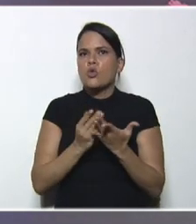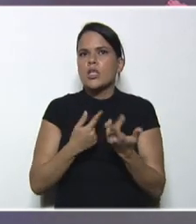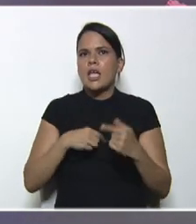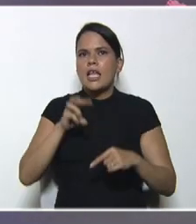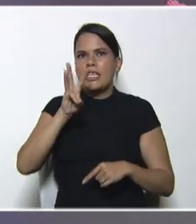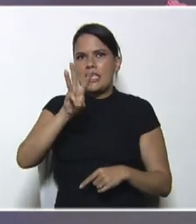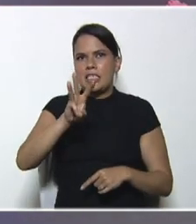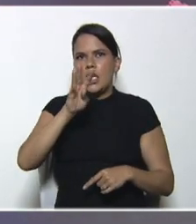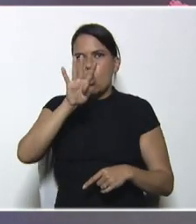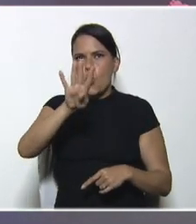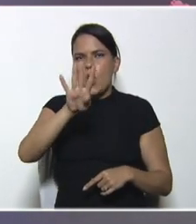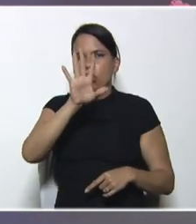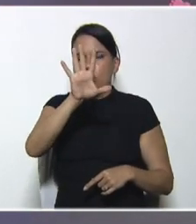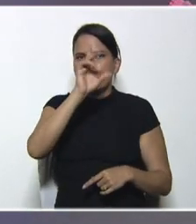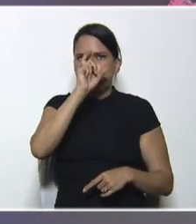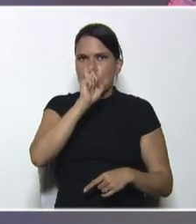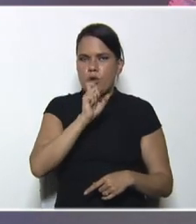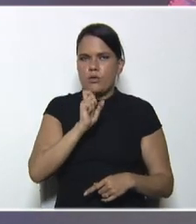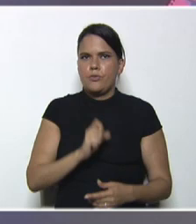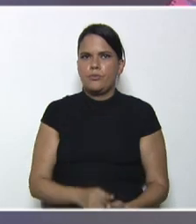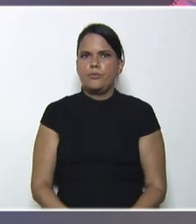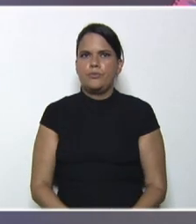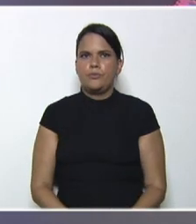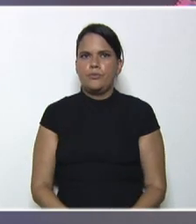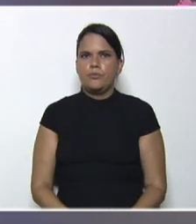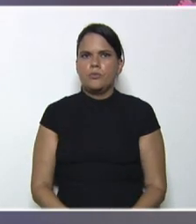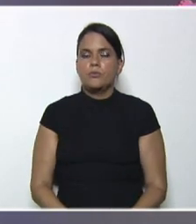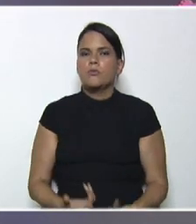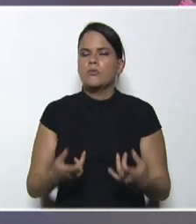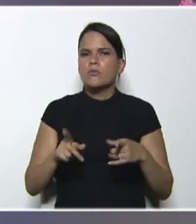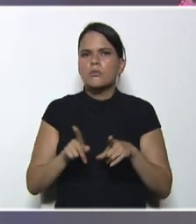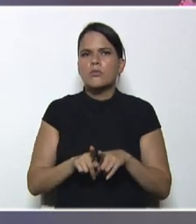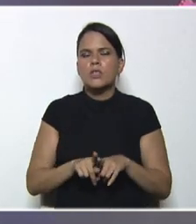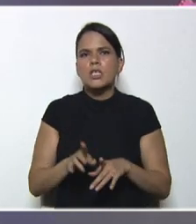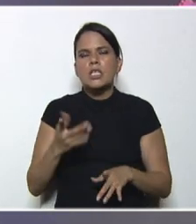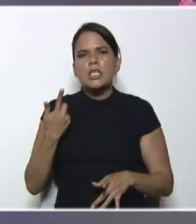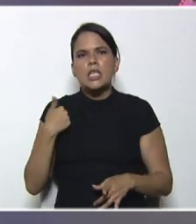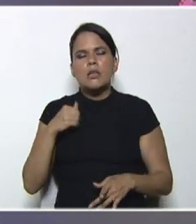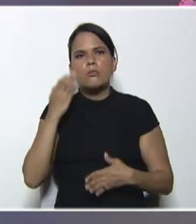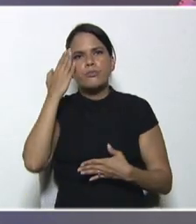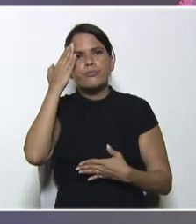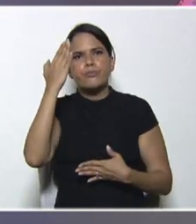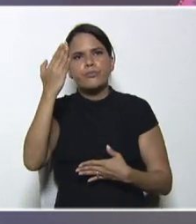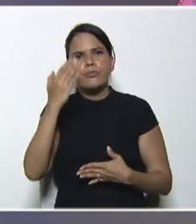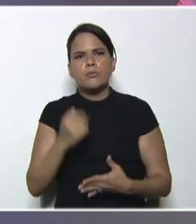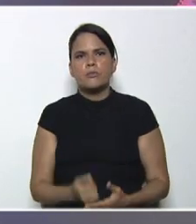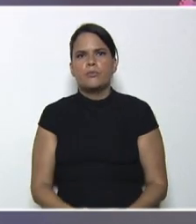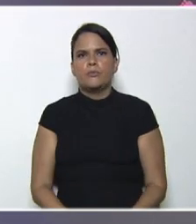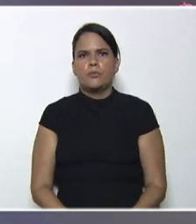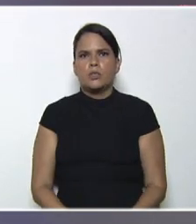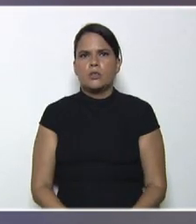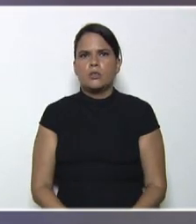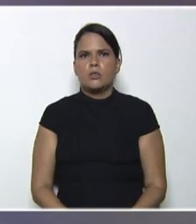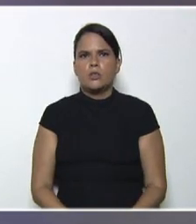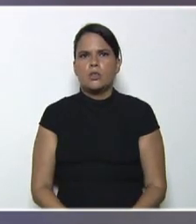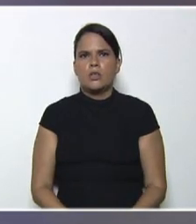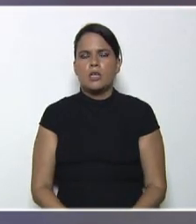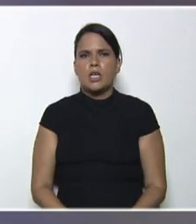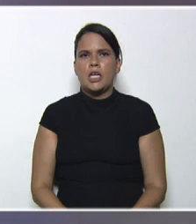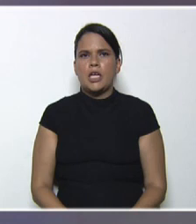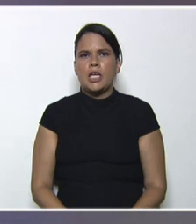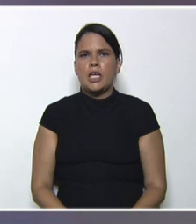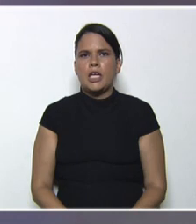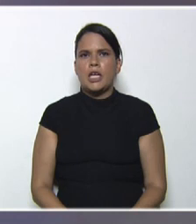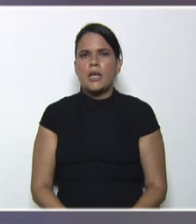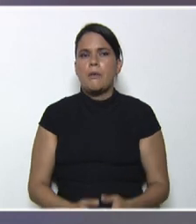tercero, cuarto y quinto año. Sin embargo, debemos tomar en cuenta que vamos a tocar lo